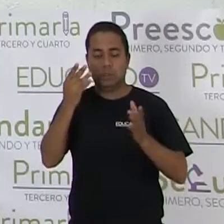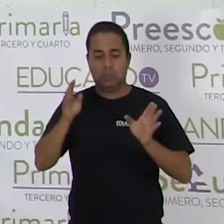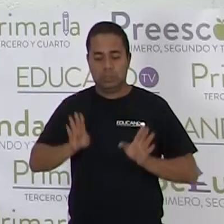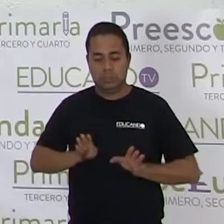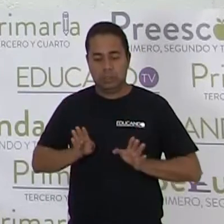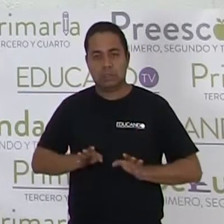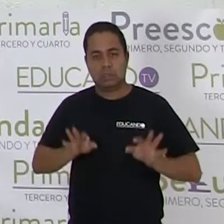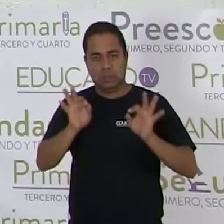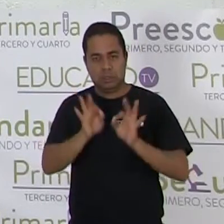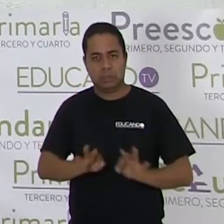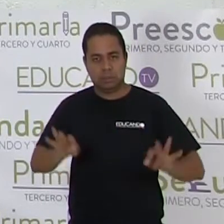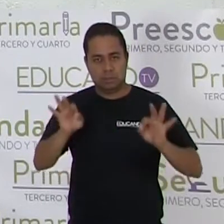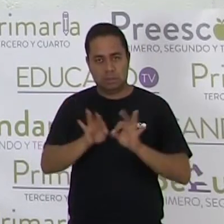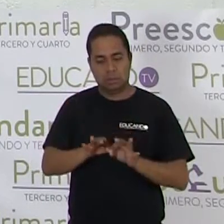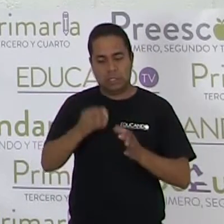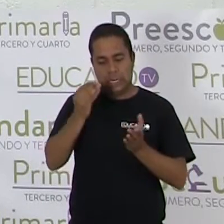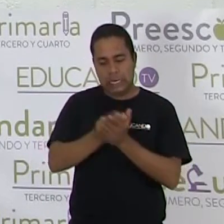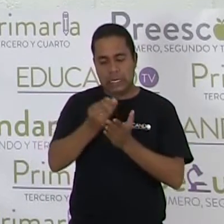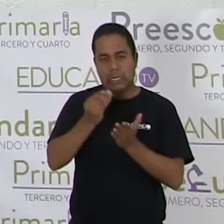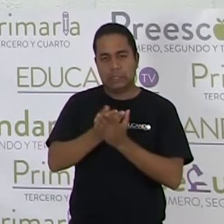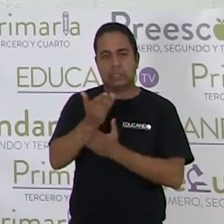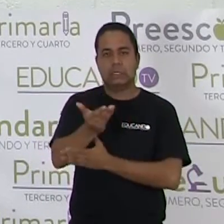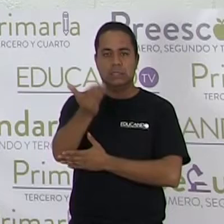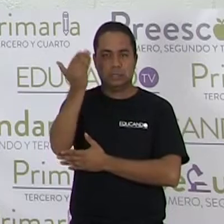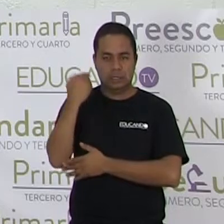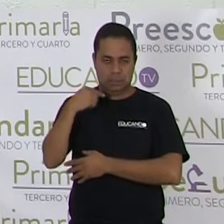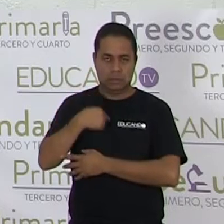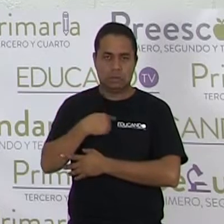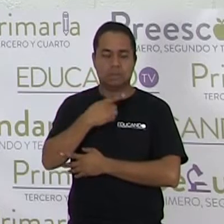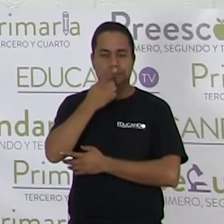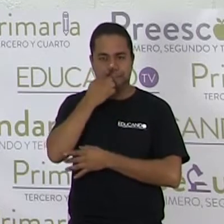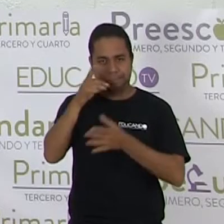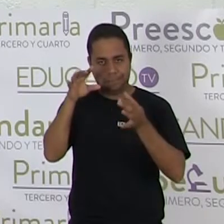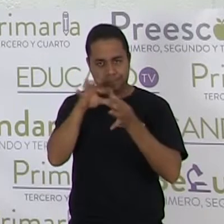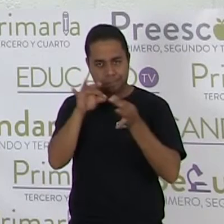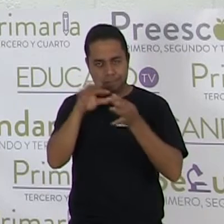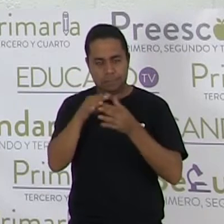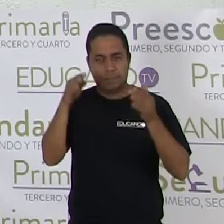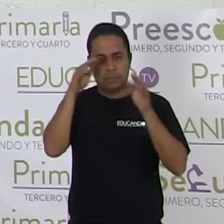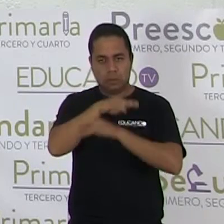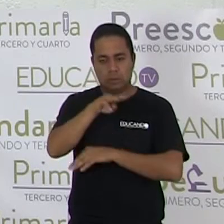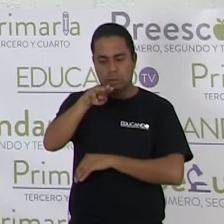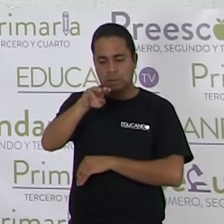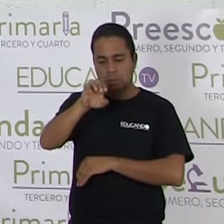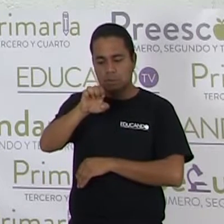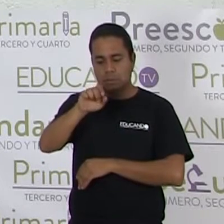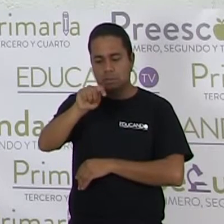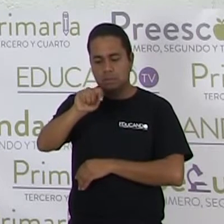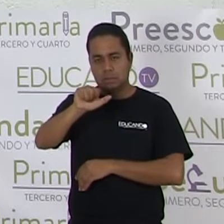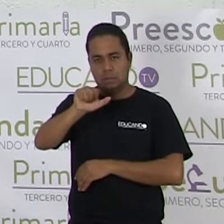importantes. En estas sesiones anteriores hablamos sobre la metáfora,